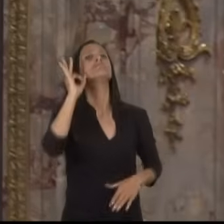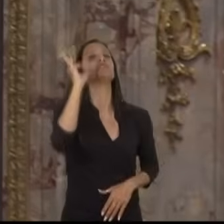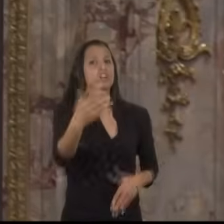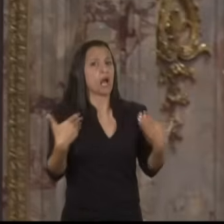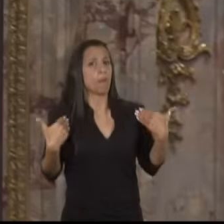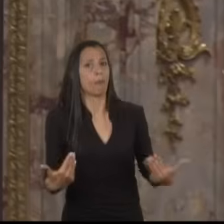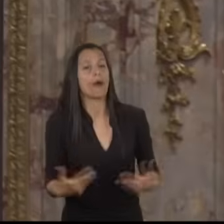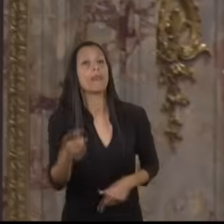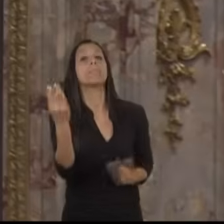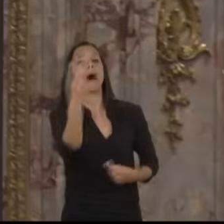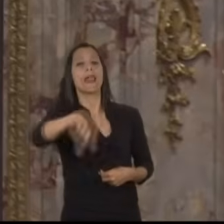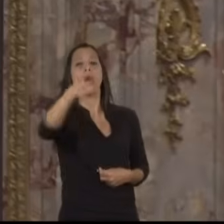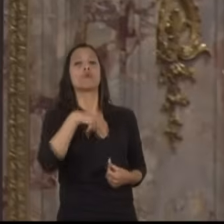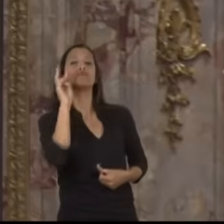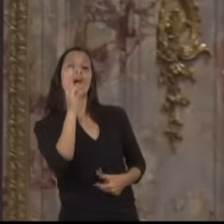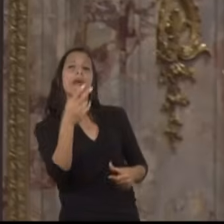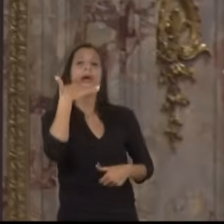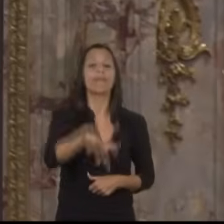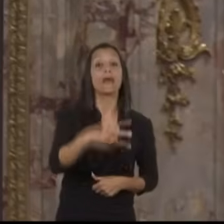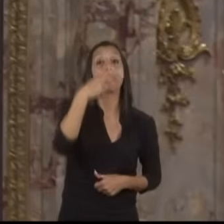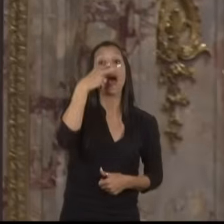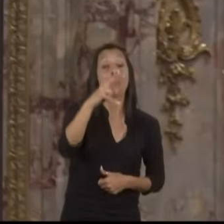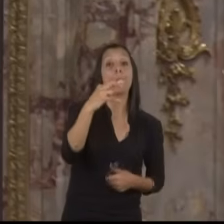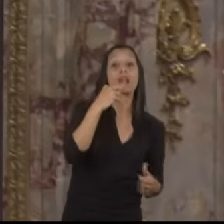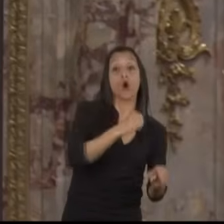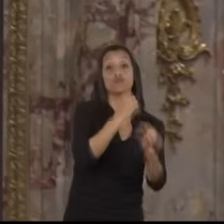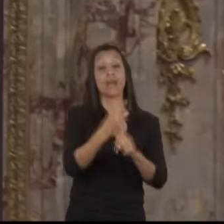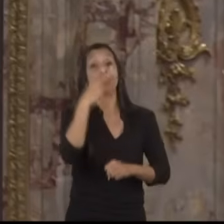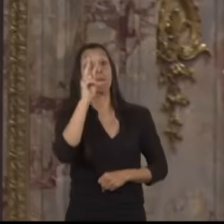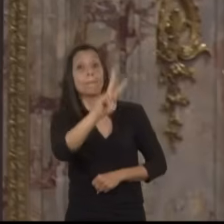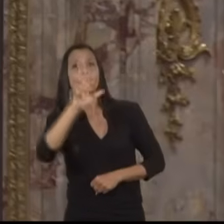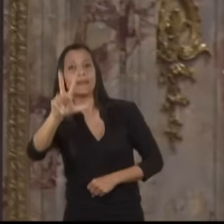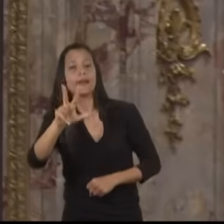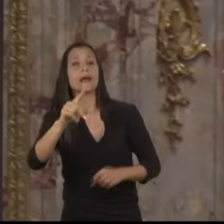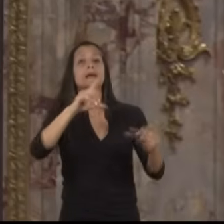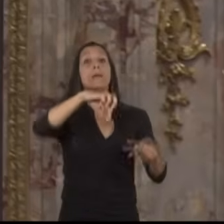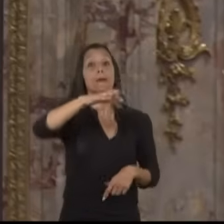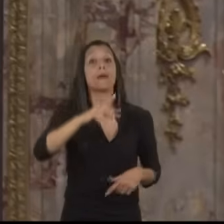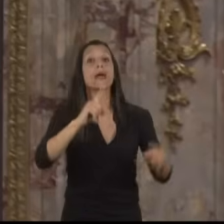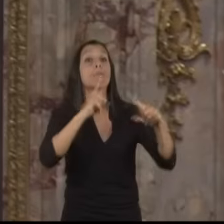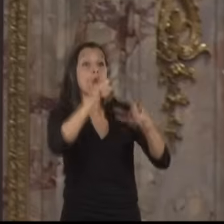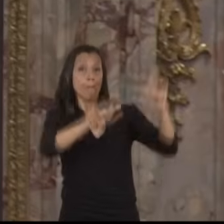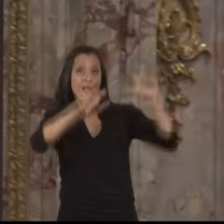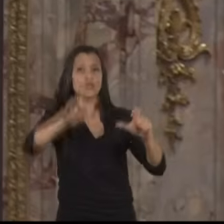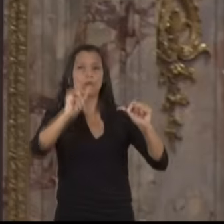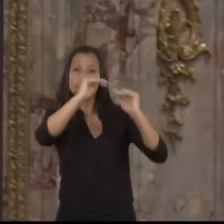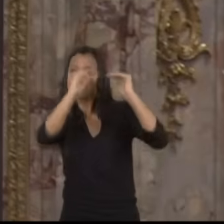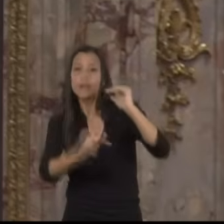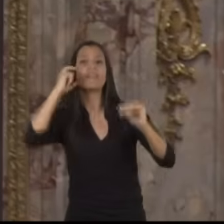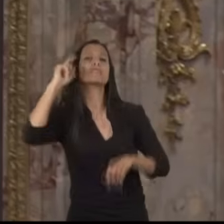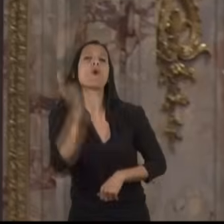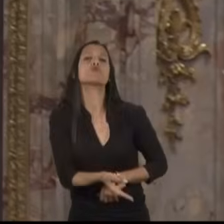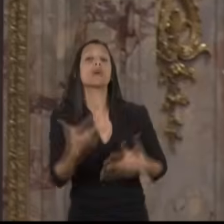poner en contexto, entre 2011 y 2023, el PBI per cápita de Argentina cayó poco más de